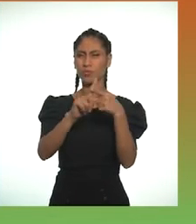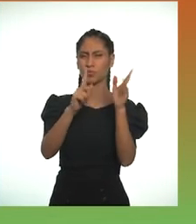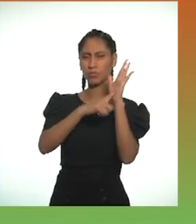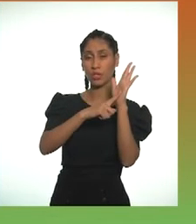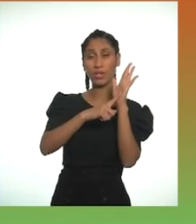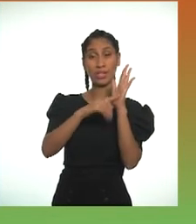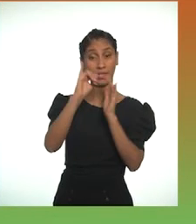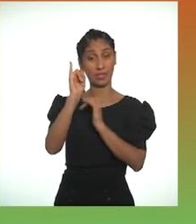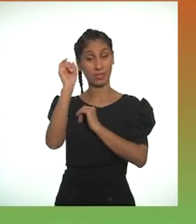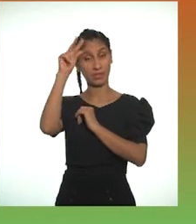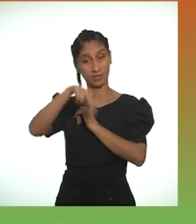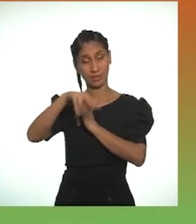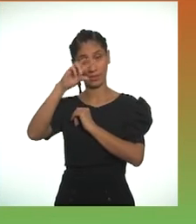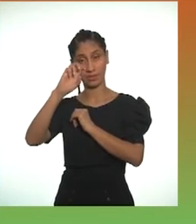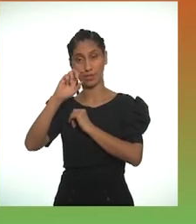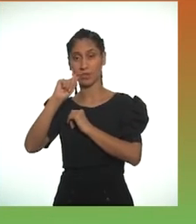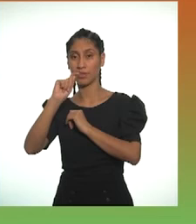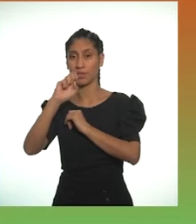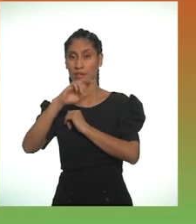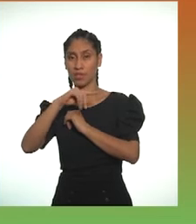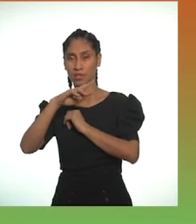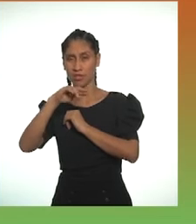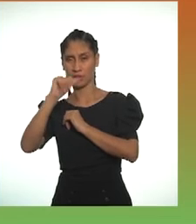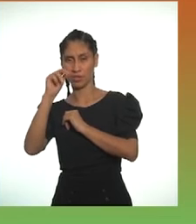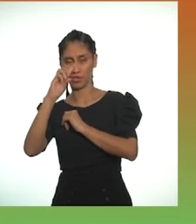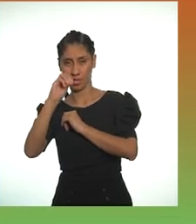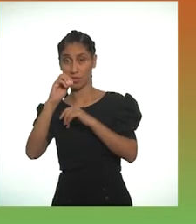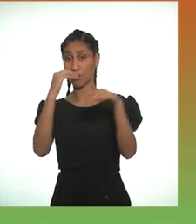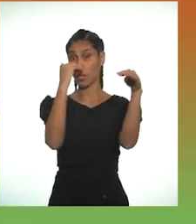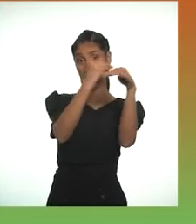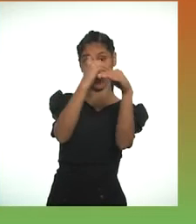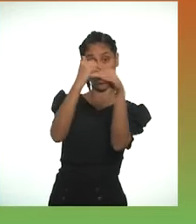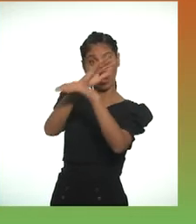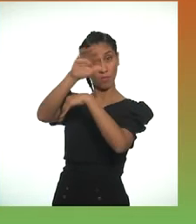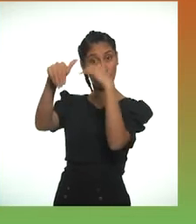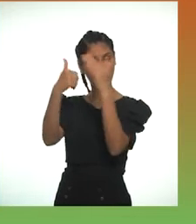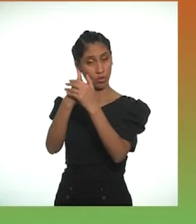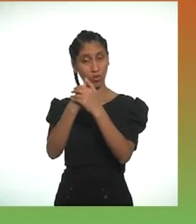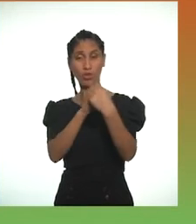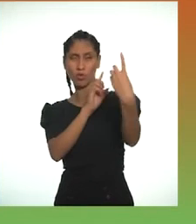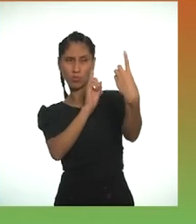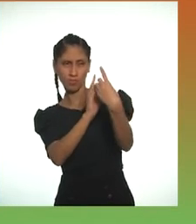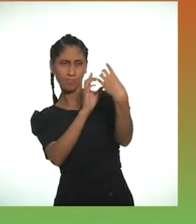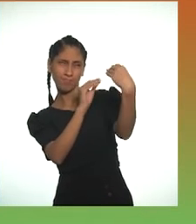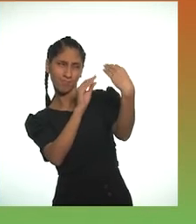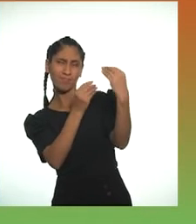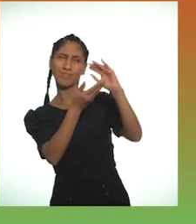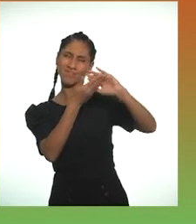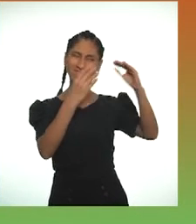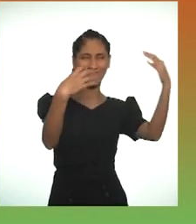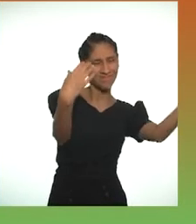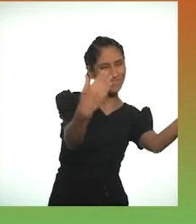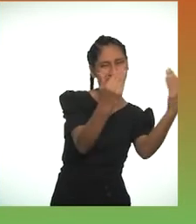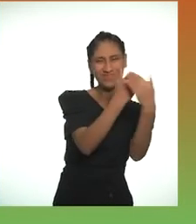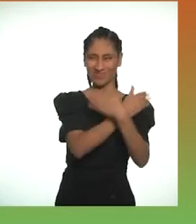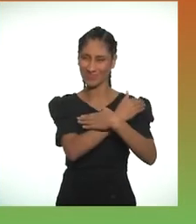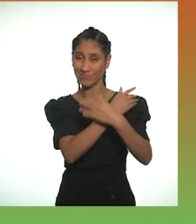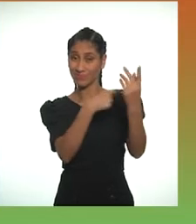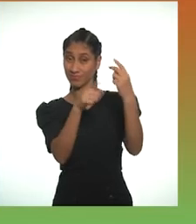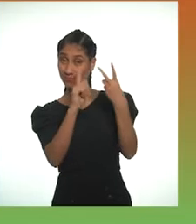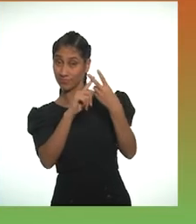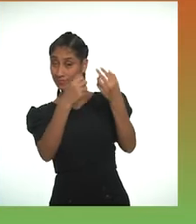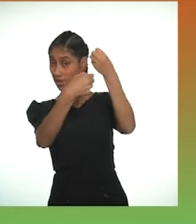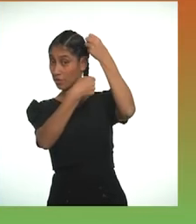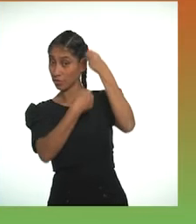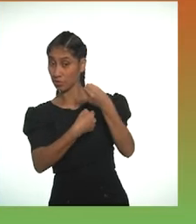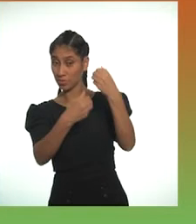de integridad, uno de igualdad de oportunidades, de diálogo y reconciliación, de